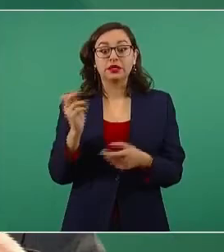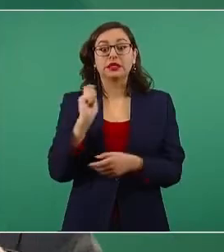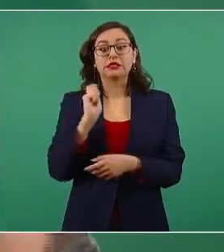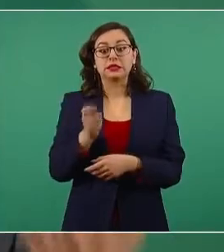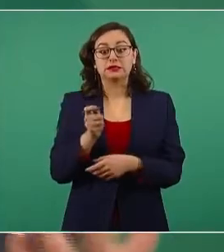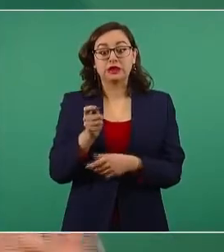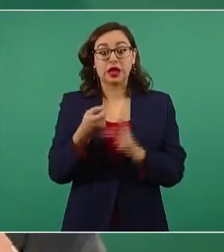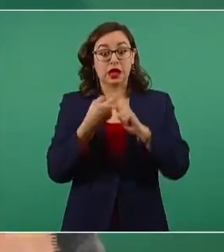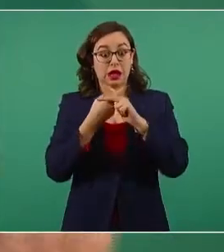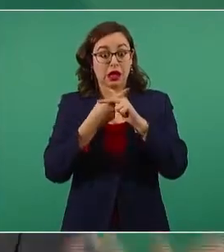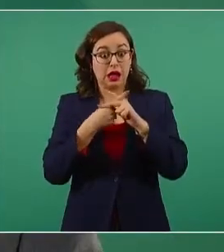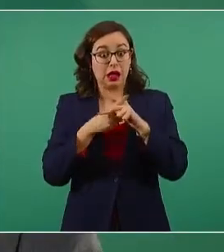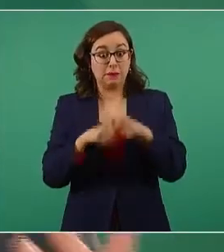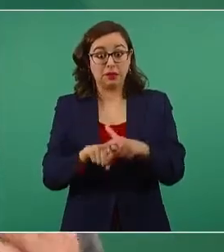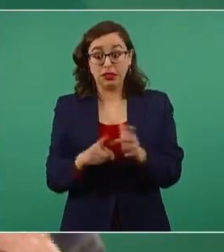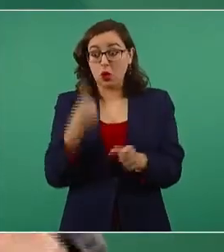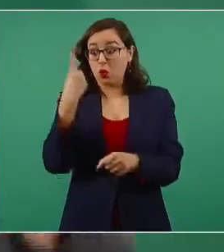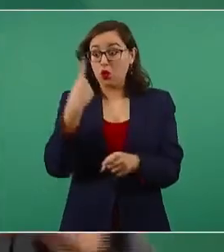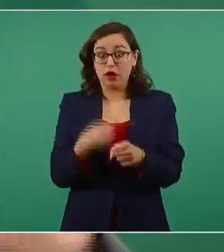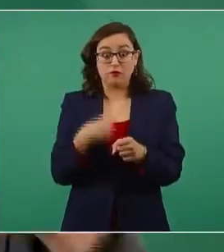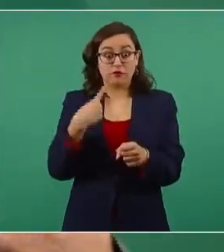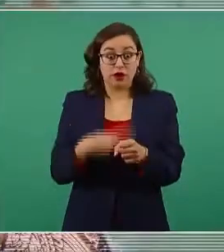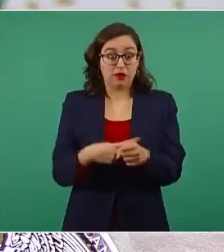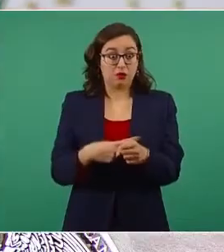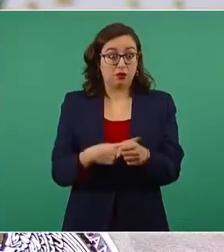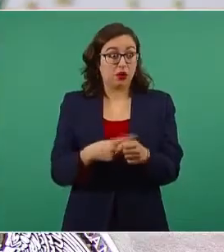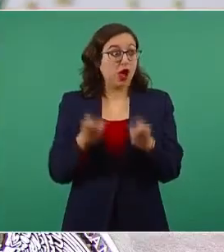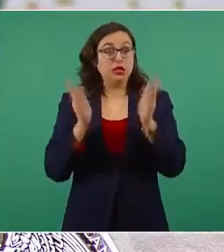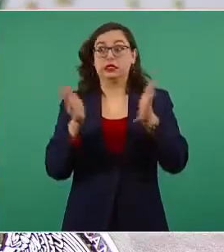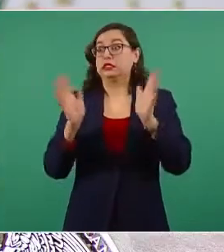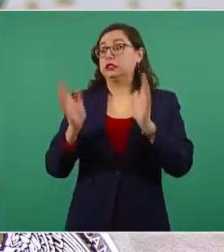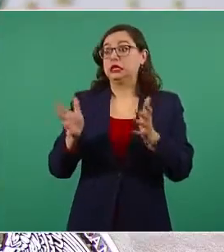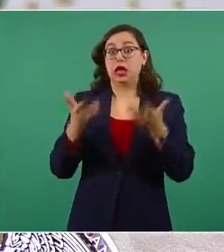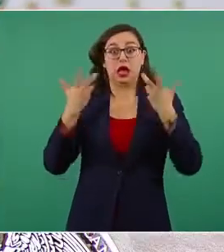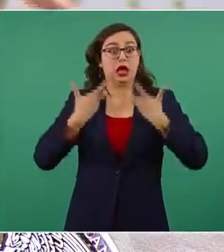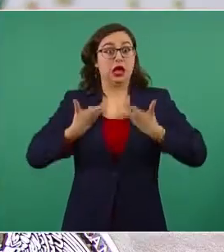epidemia y mucho menos una pandemia. Estas pandemias